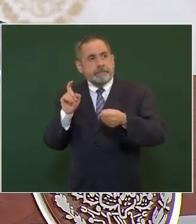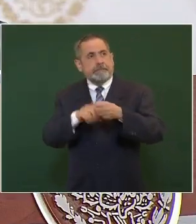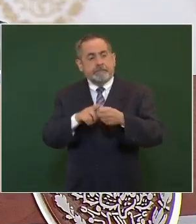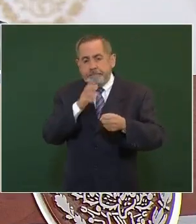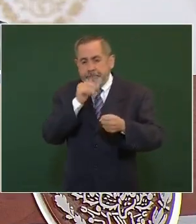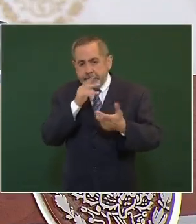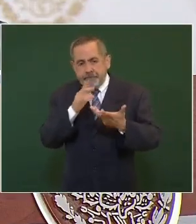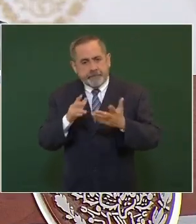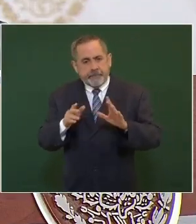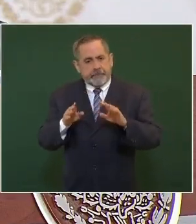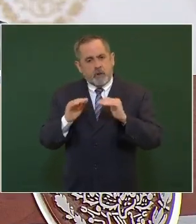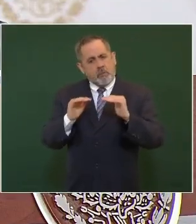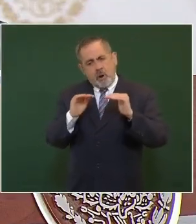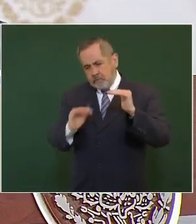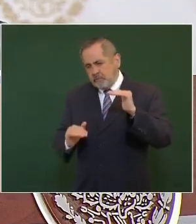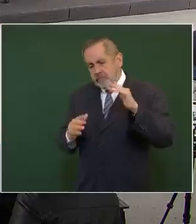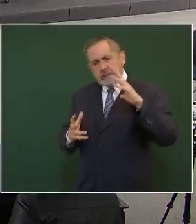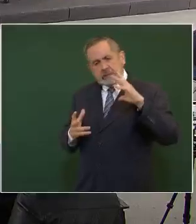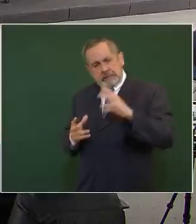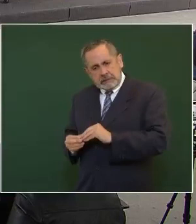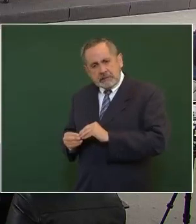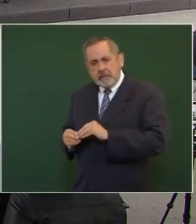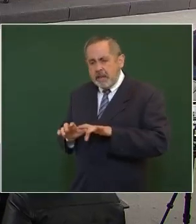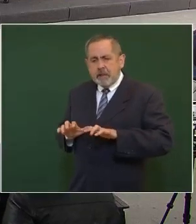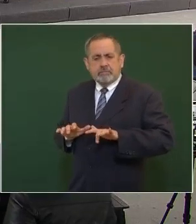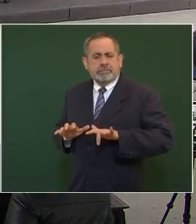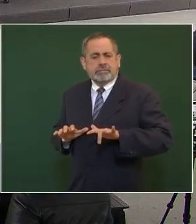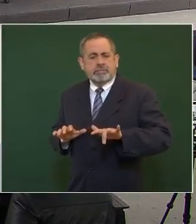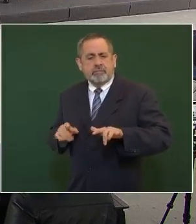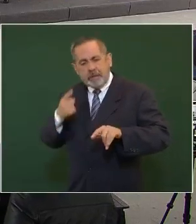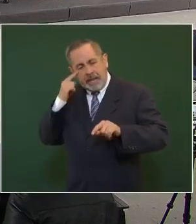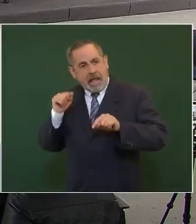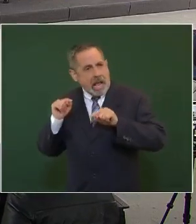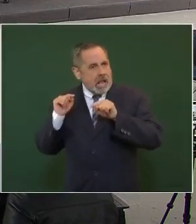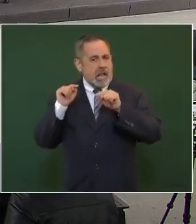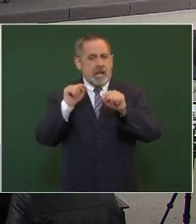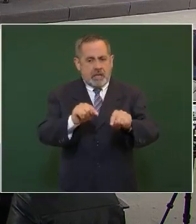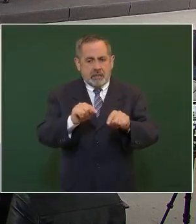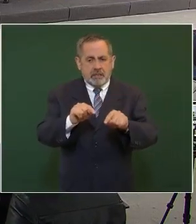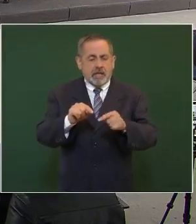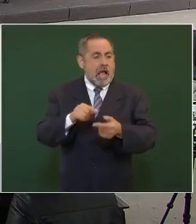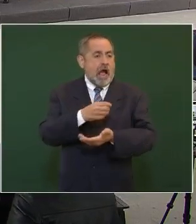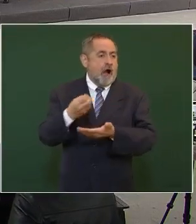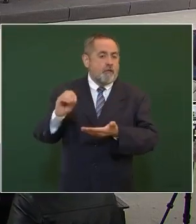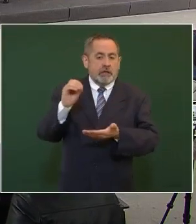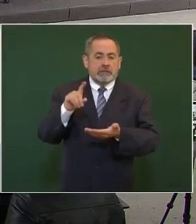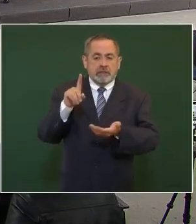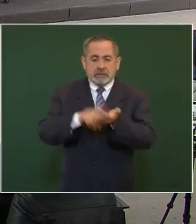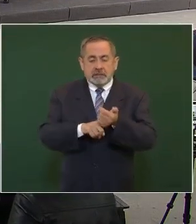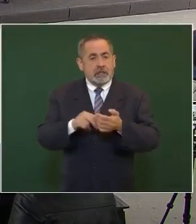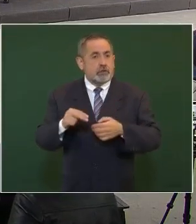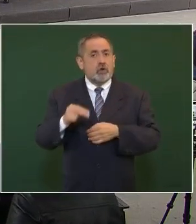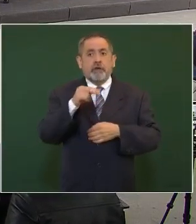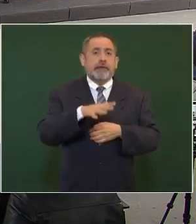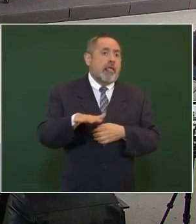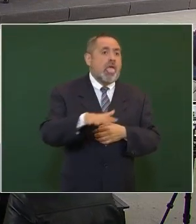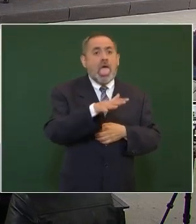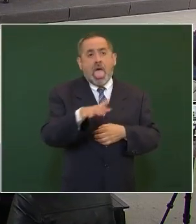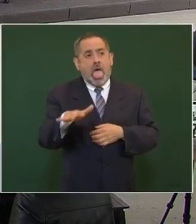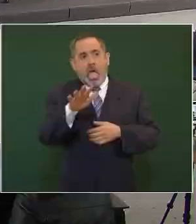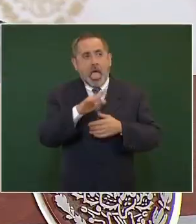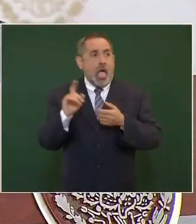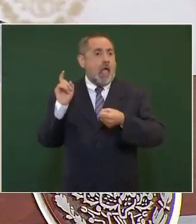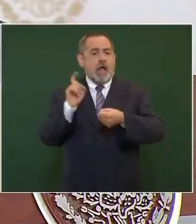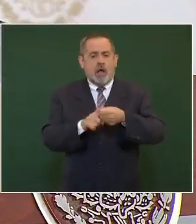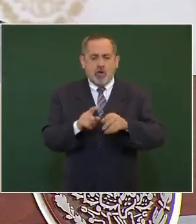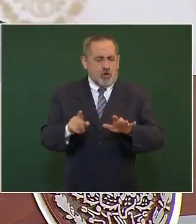estamos pidiendo que se corra hacia el sur para no forzar a que los migrantes tengan que ir por el norte de la Ciudad de México para